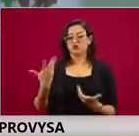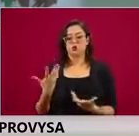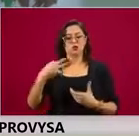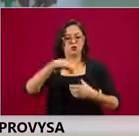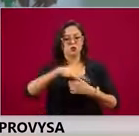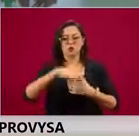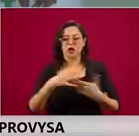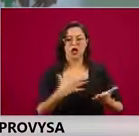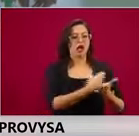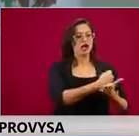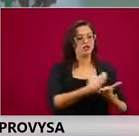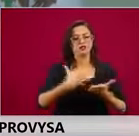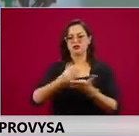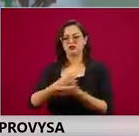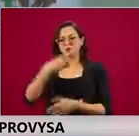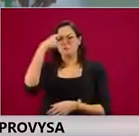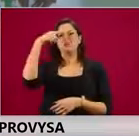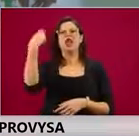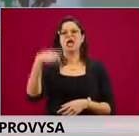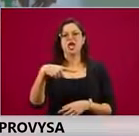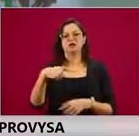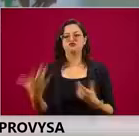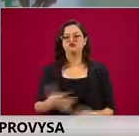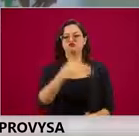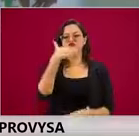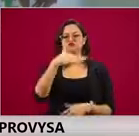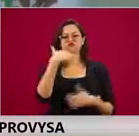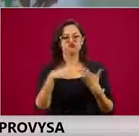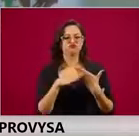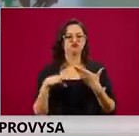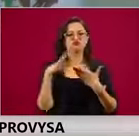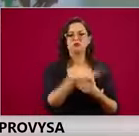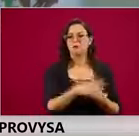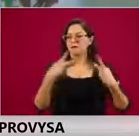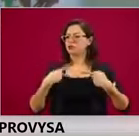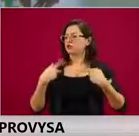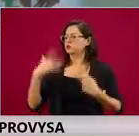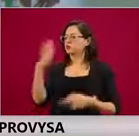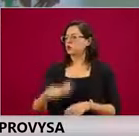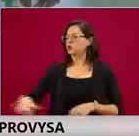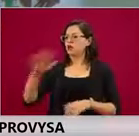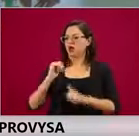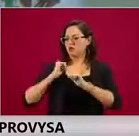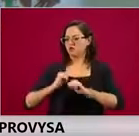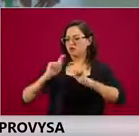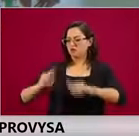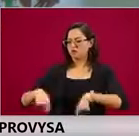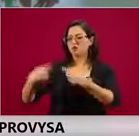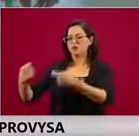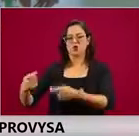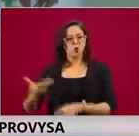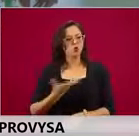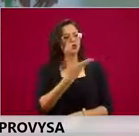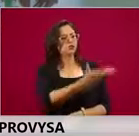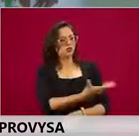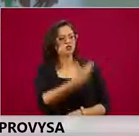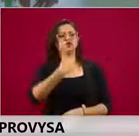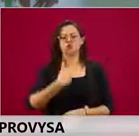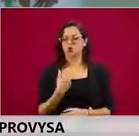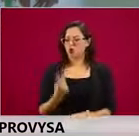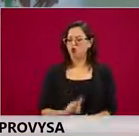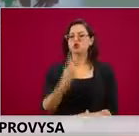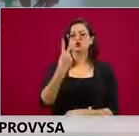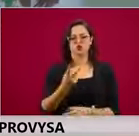el poder a la gente y fortalecernos, y tanto usted como yo lo hacemos. La relación entre